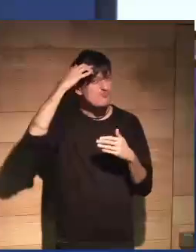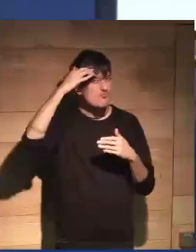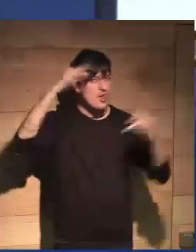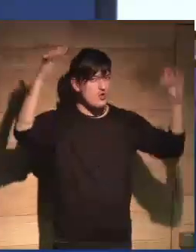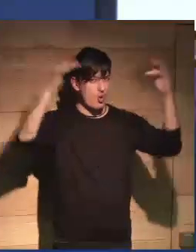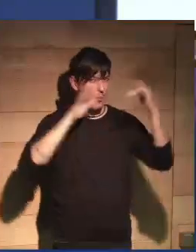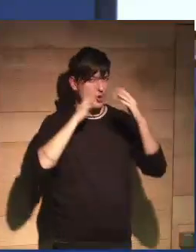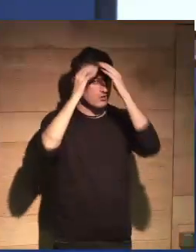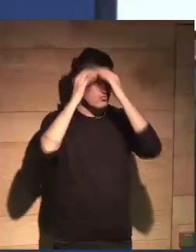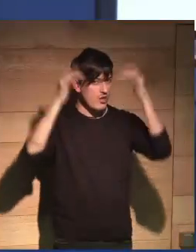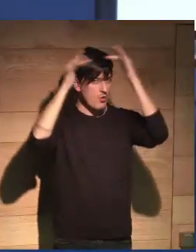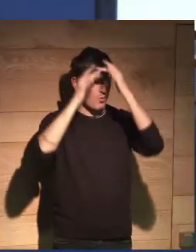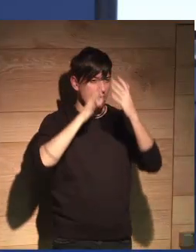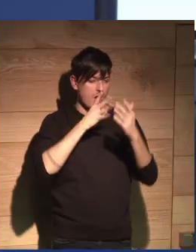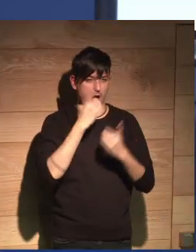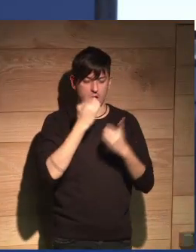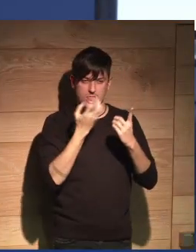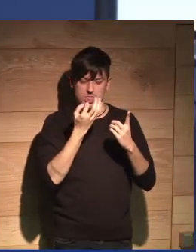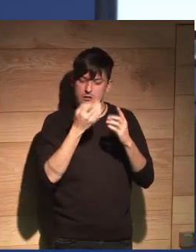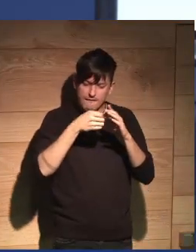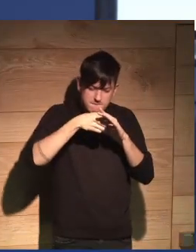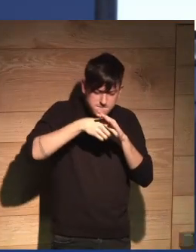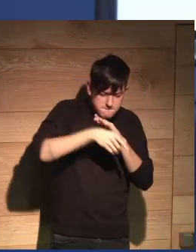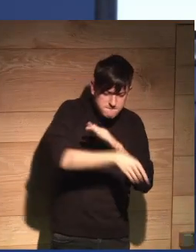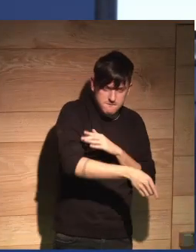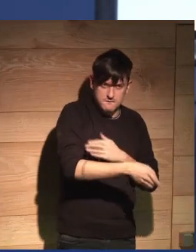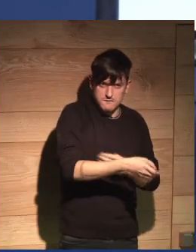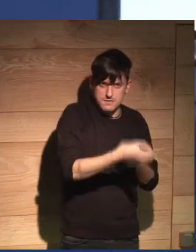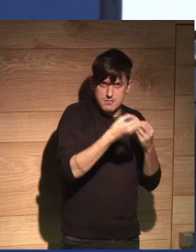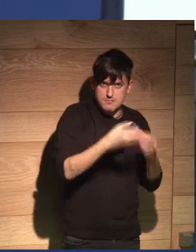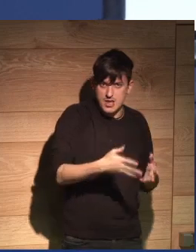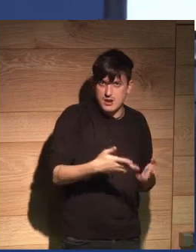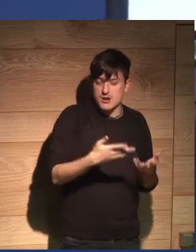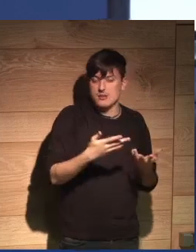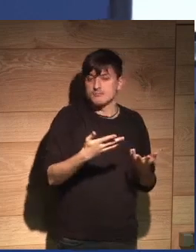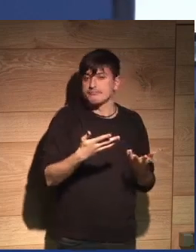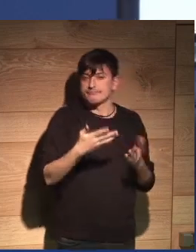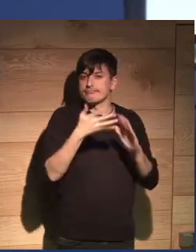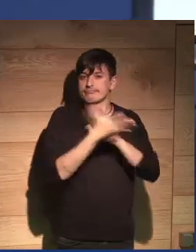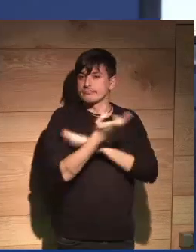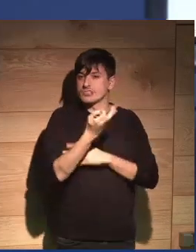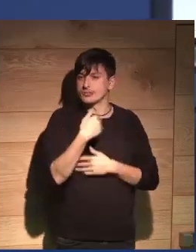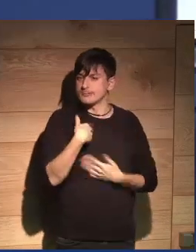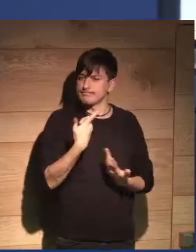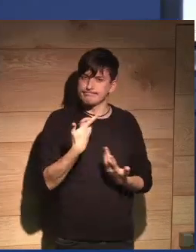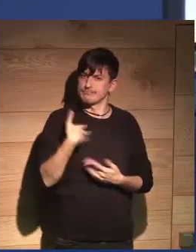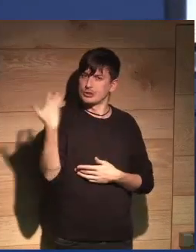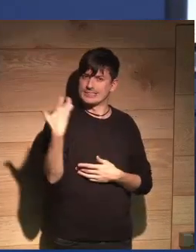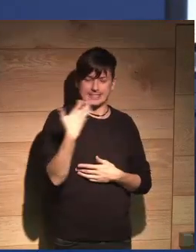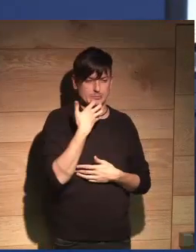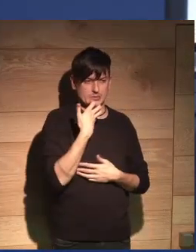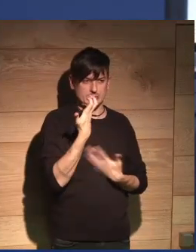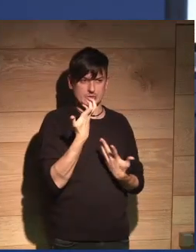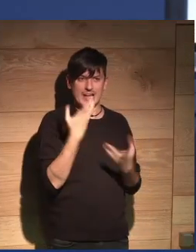acuerdo? Porque a veces hay que mojarse, pero tampoco hay que ser un kamikaze, ¿vale? ¿Mojarse a qué me refiero? No hay cosa que más me fastidie que